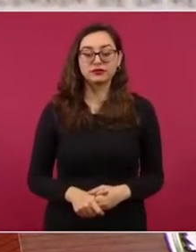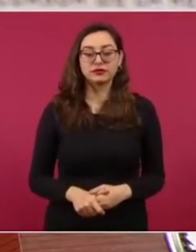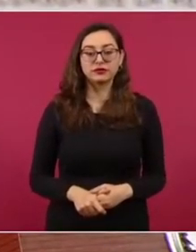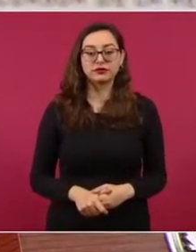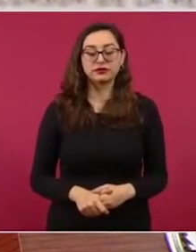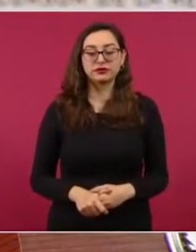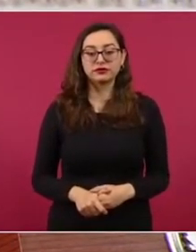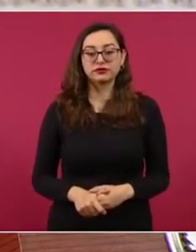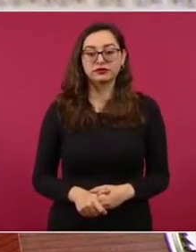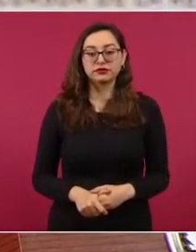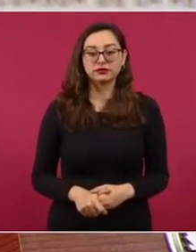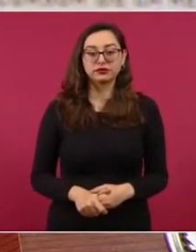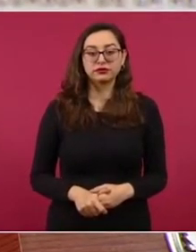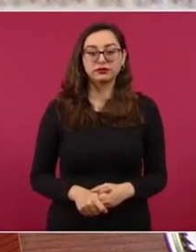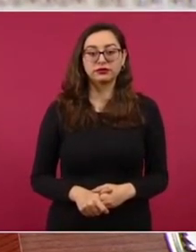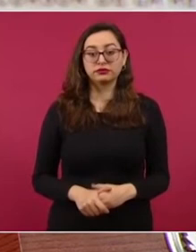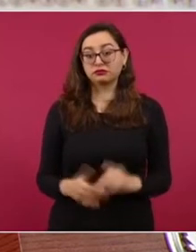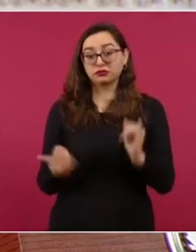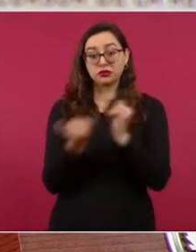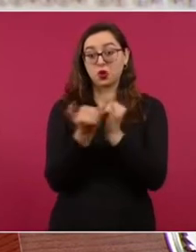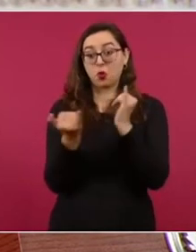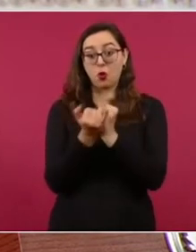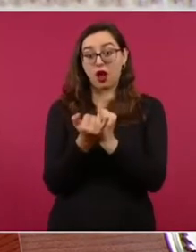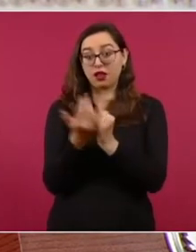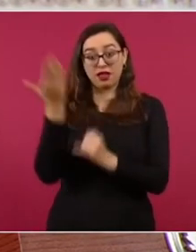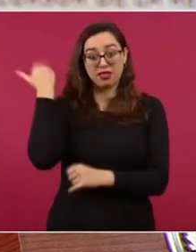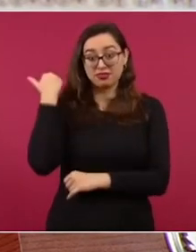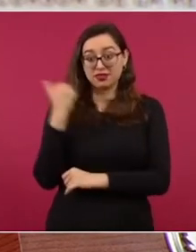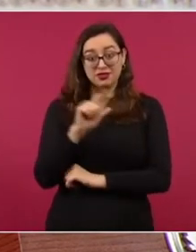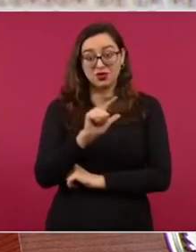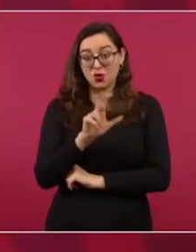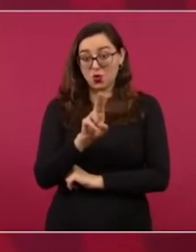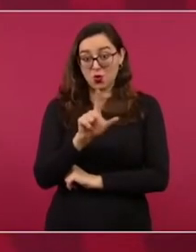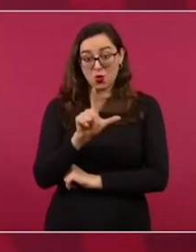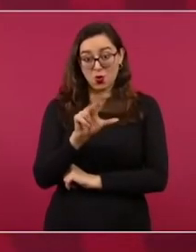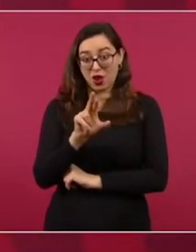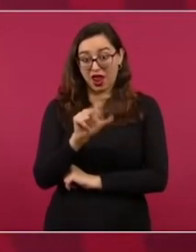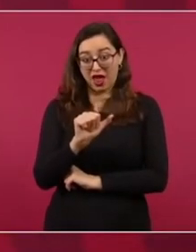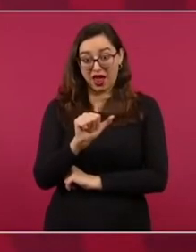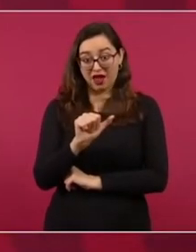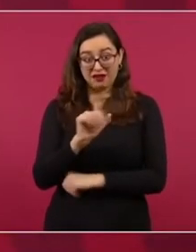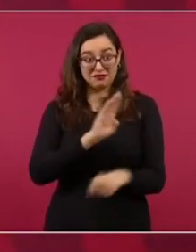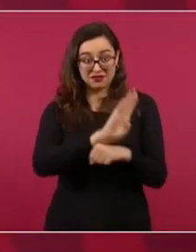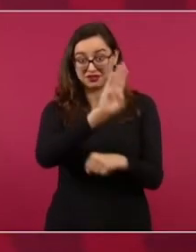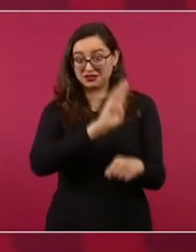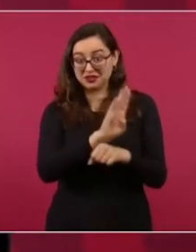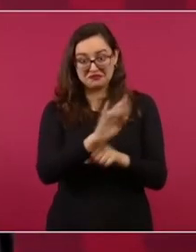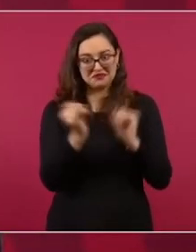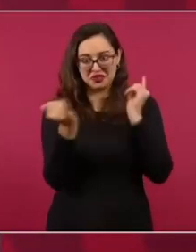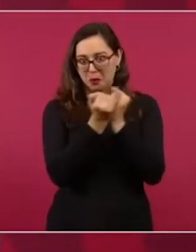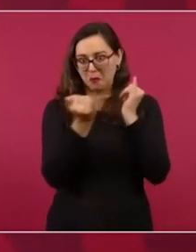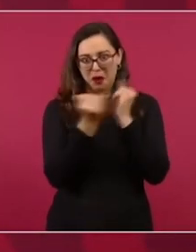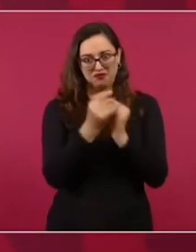parecido a lo de Lula en Brasil.